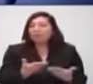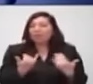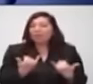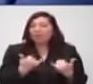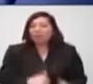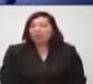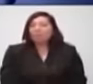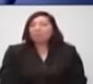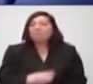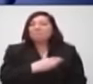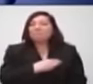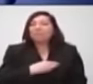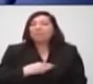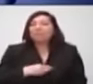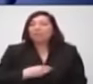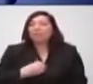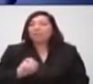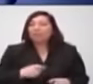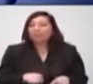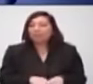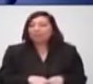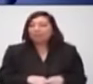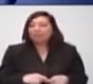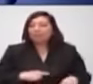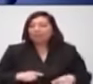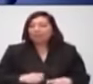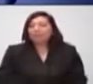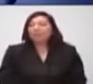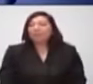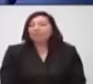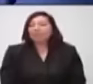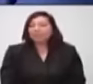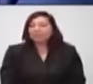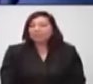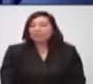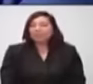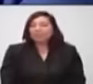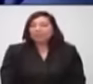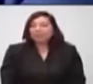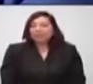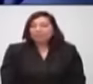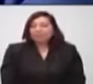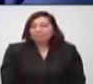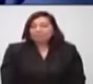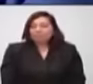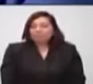ahora al Ministerio de Transportes, exactamente en la Dirección General de Transporte Terrestre.